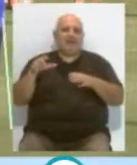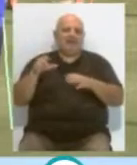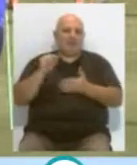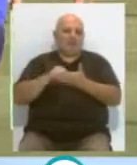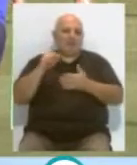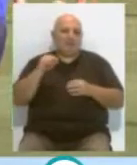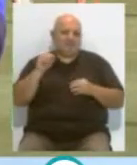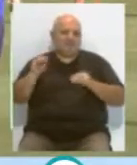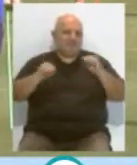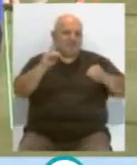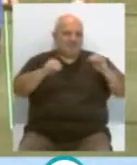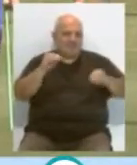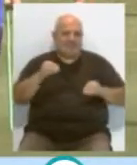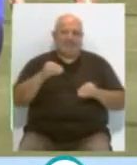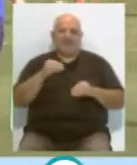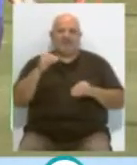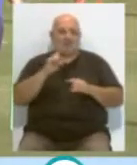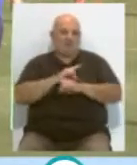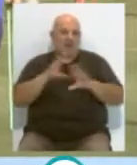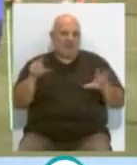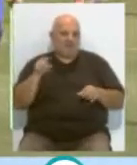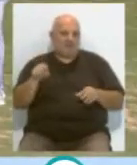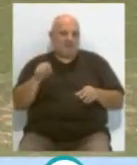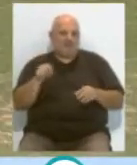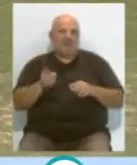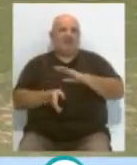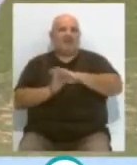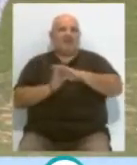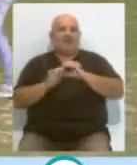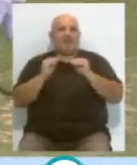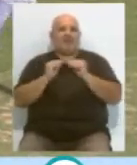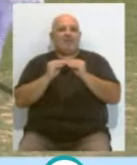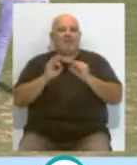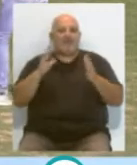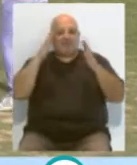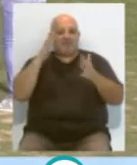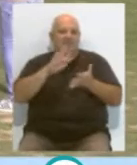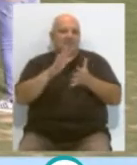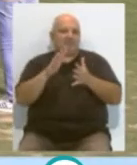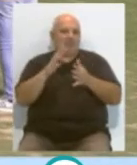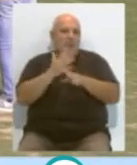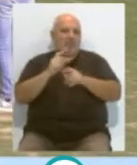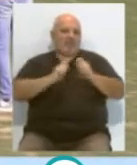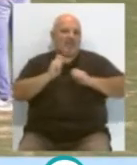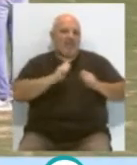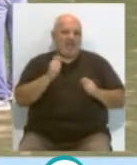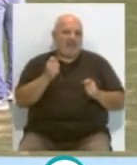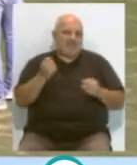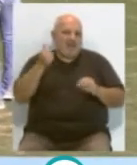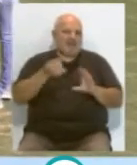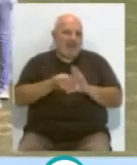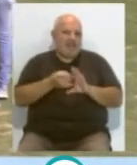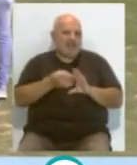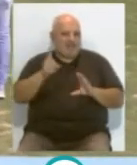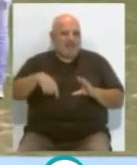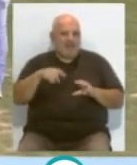rápidamente, eso lo tiene muy más que claro. Lo que hay que hacer es seguir con la misma filosofía, pero incorporar jugadores que te den un poquito más de calidad a la hora de,